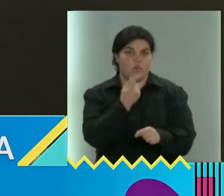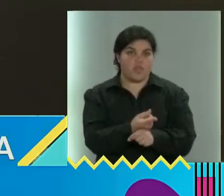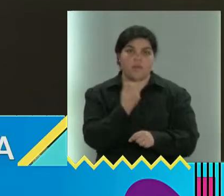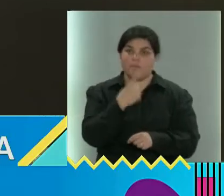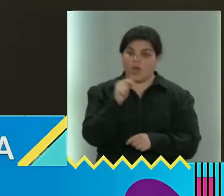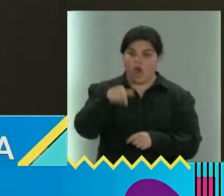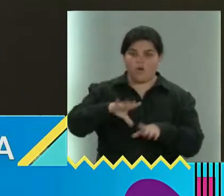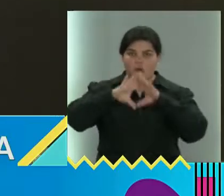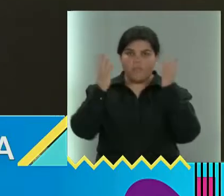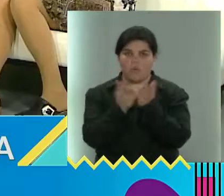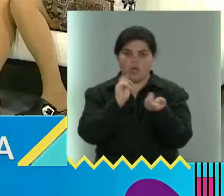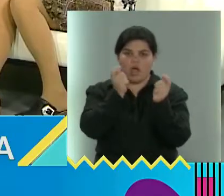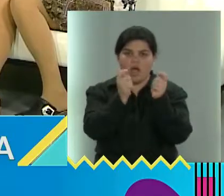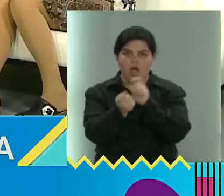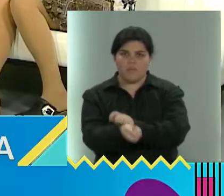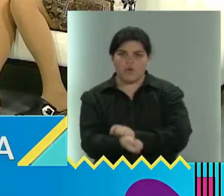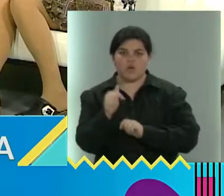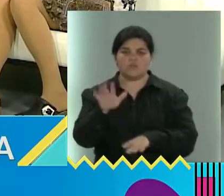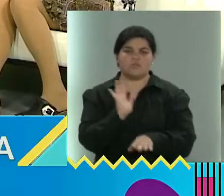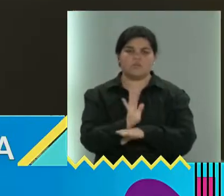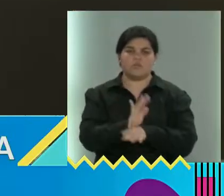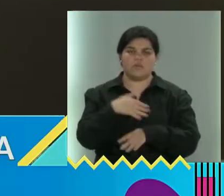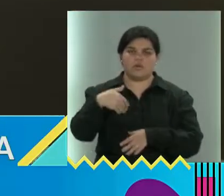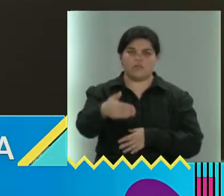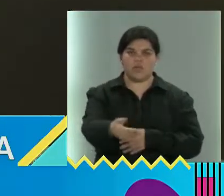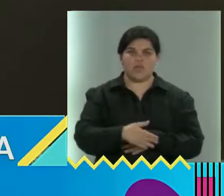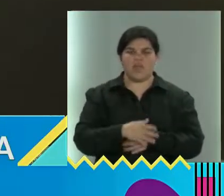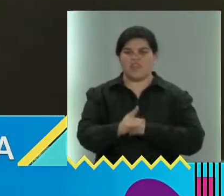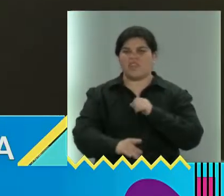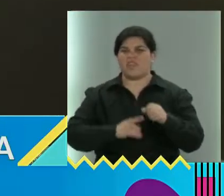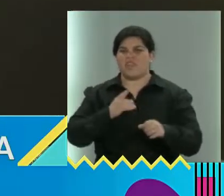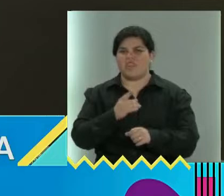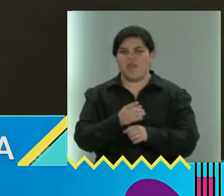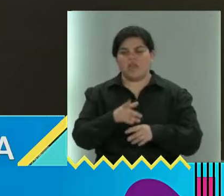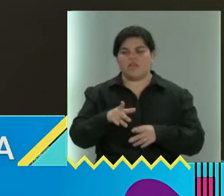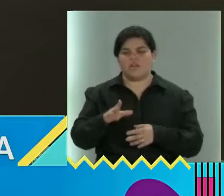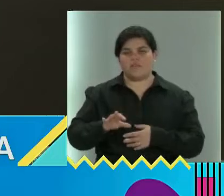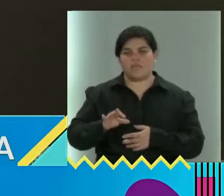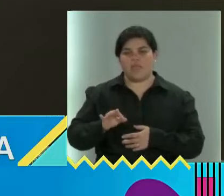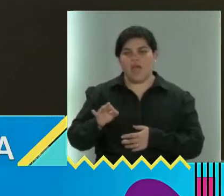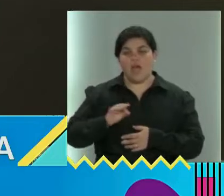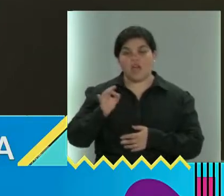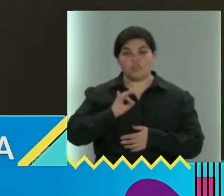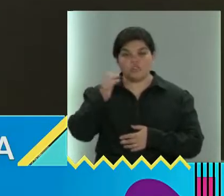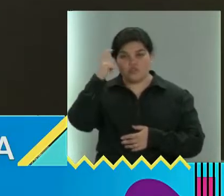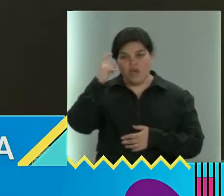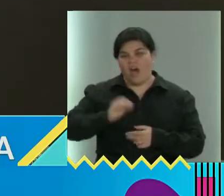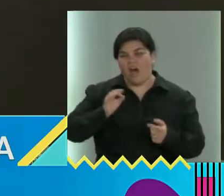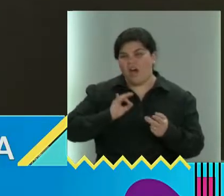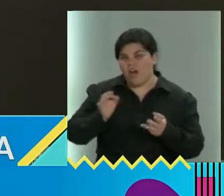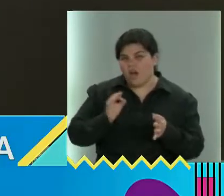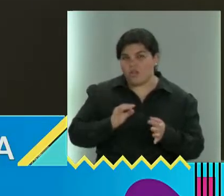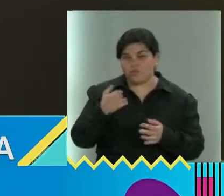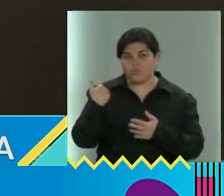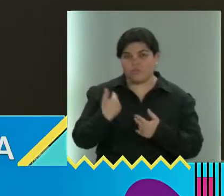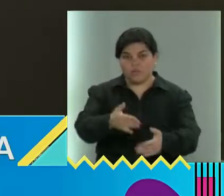esta vorágine hacen que quizás estamos hablando, por un lado, de décadas a nivel de procesos educativos, y por otro lado, esto de